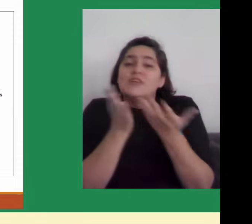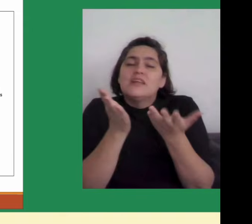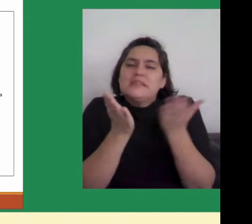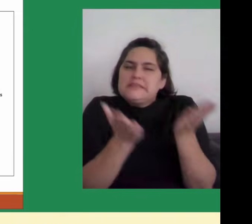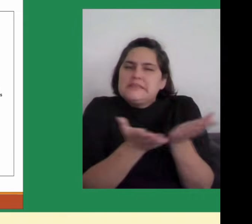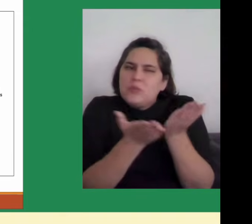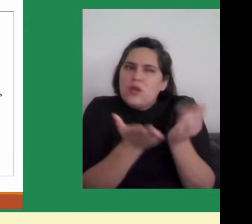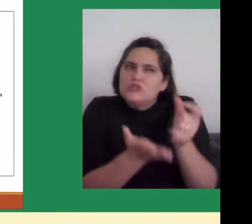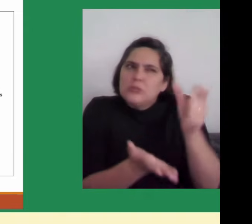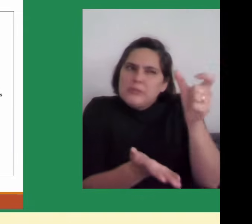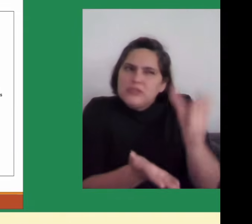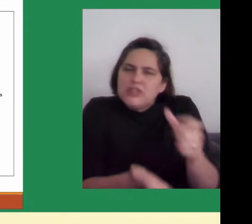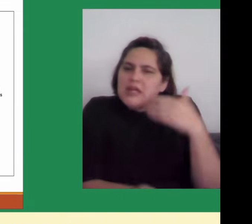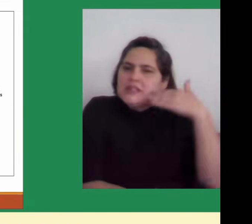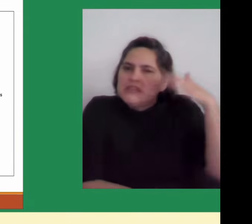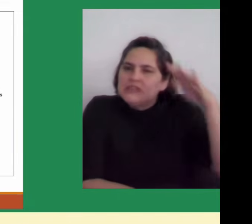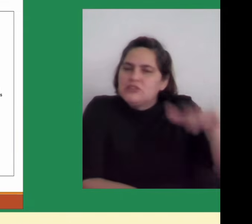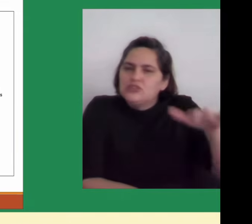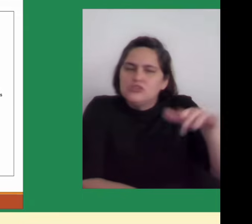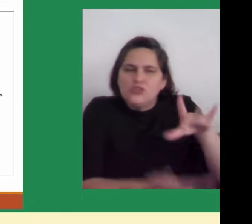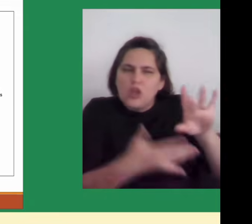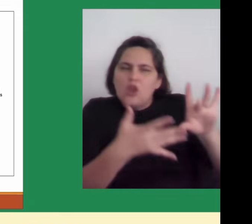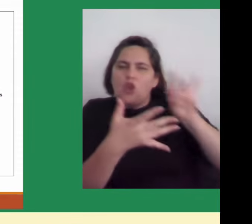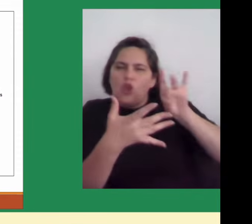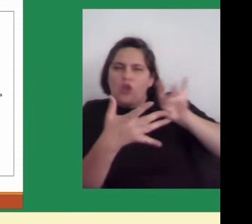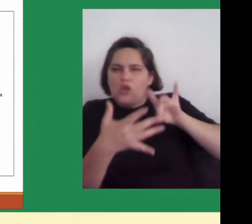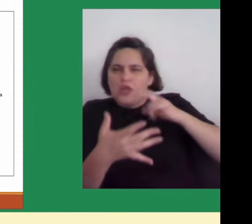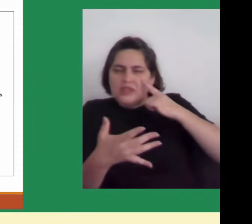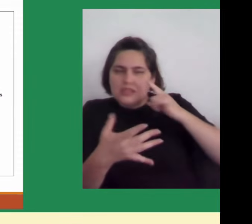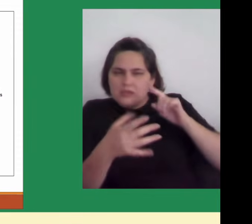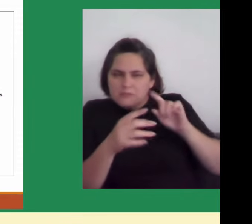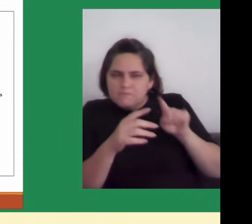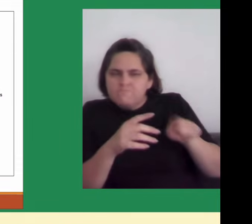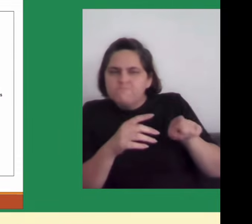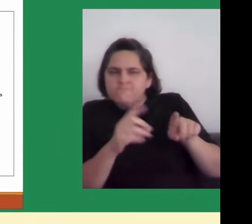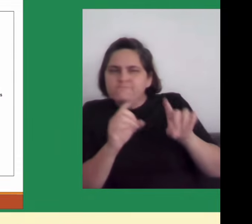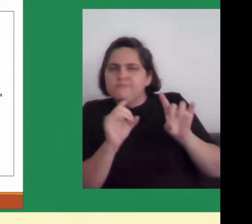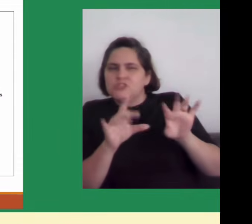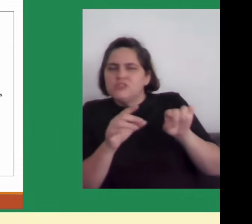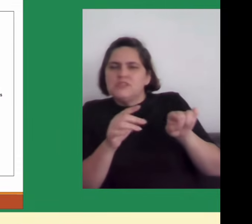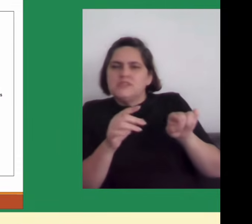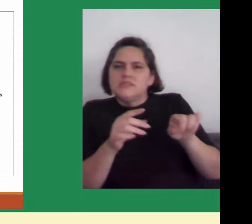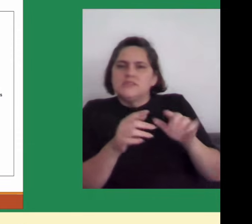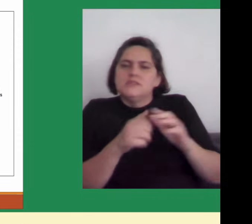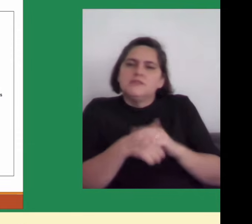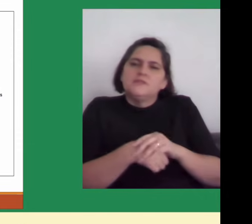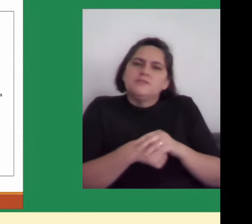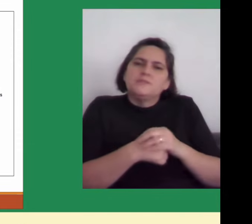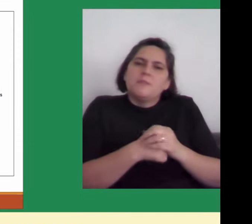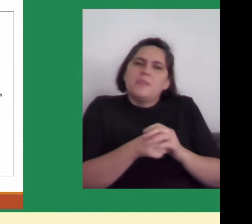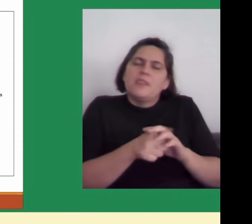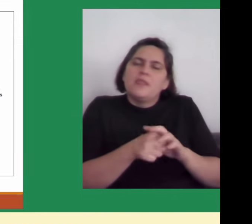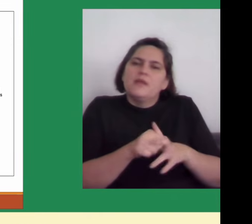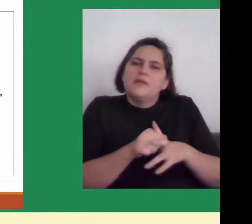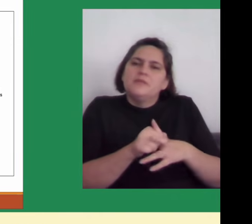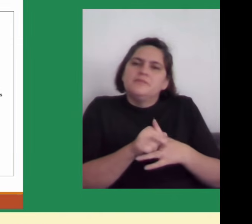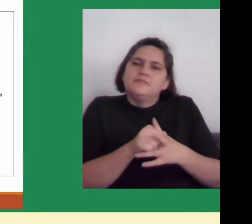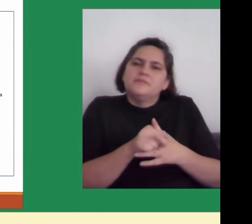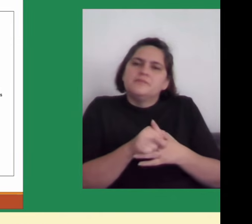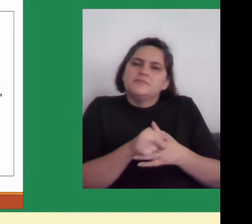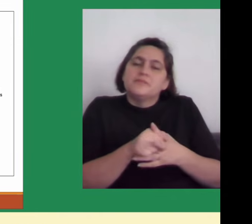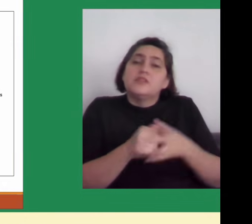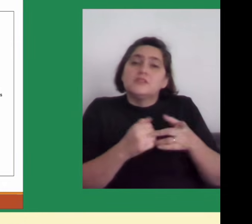temprana y estamos en un tema de diagnóstico temprano, en este niño o en esta niña, yo voy a apoyar,